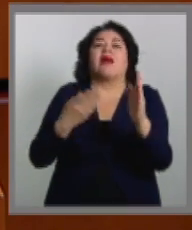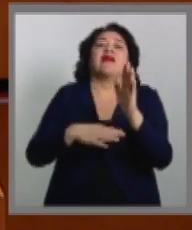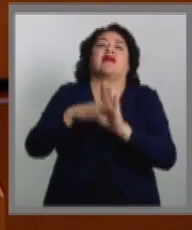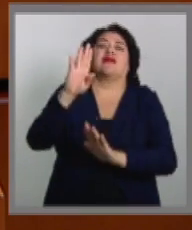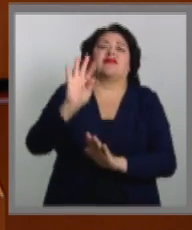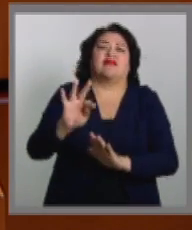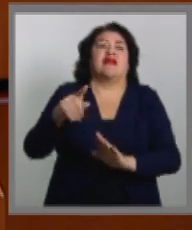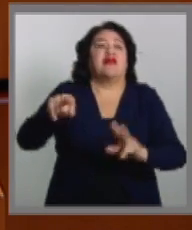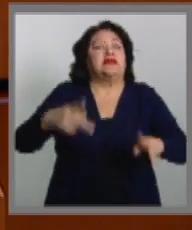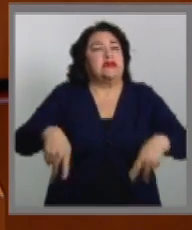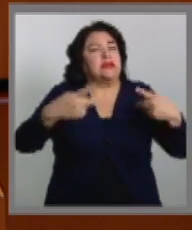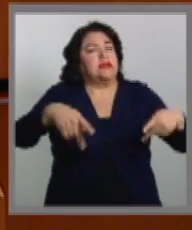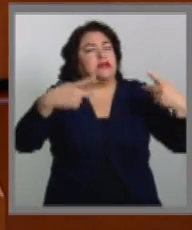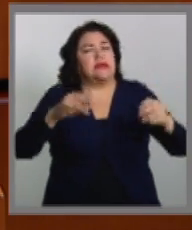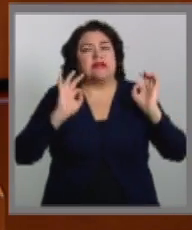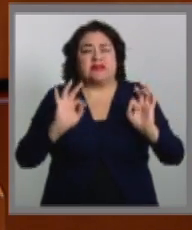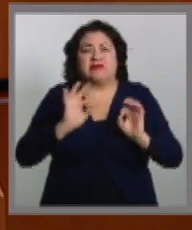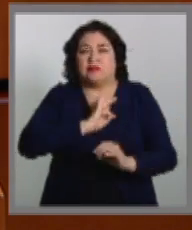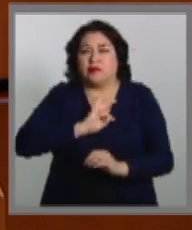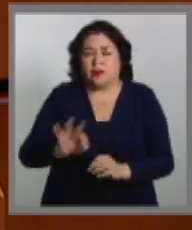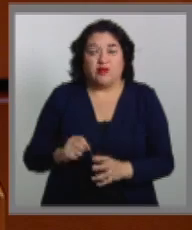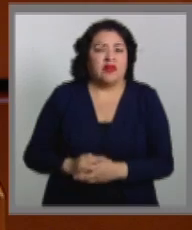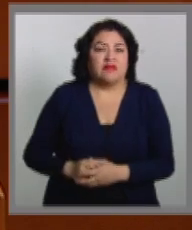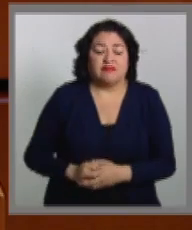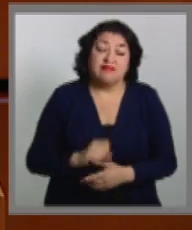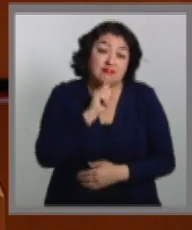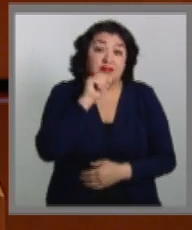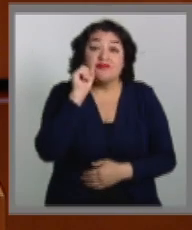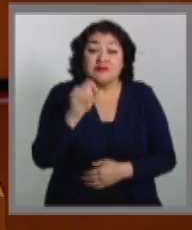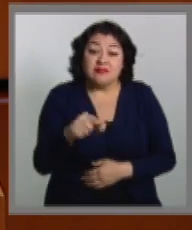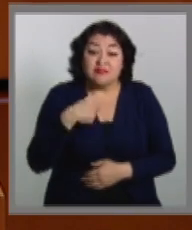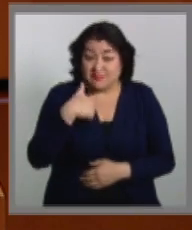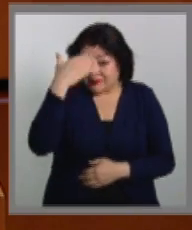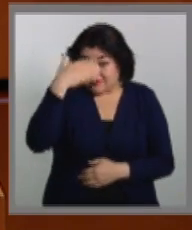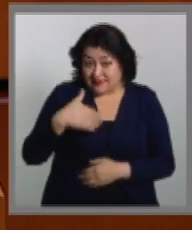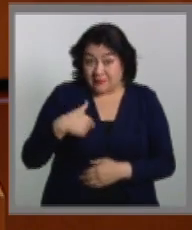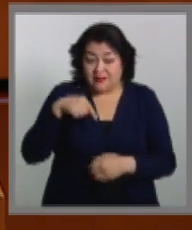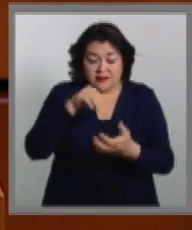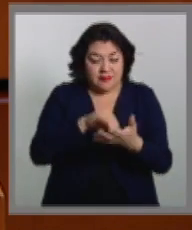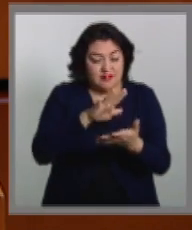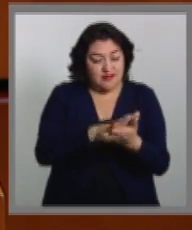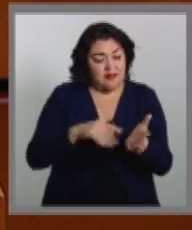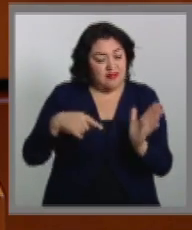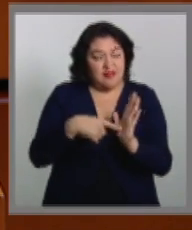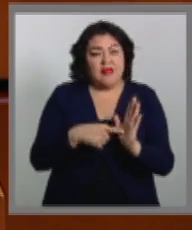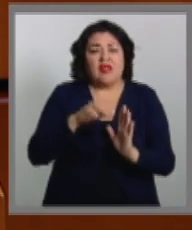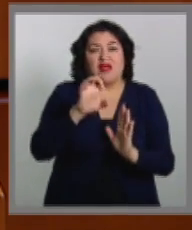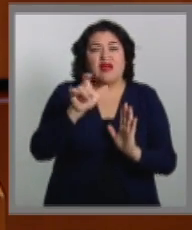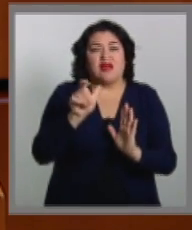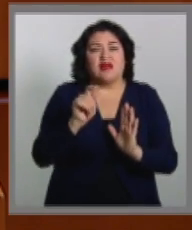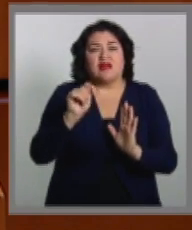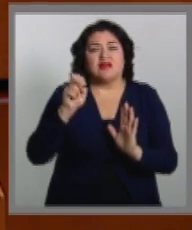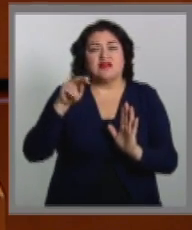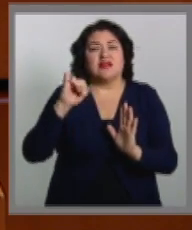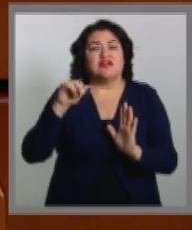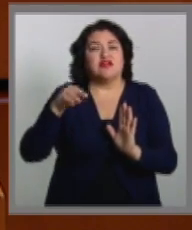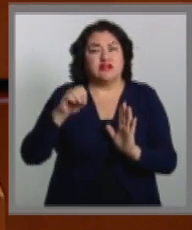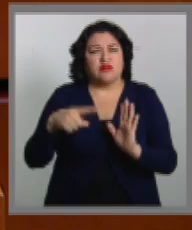las cadenas de valor. En este sentido, el esquema de extensionismo rural